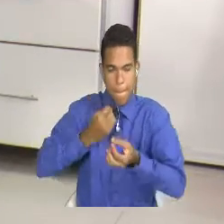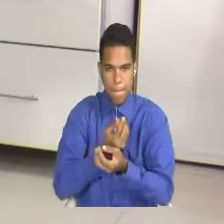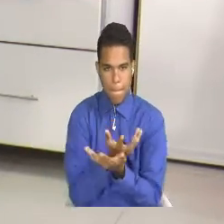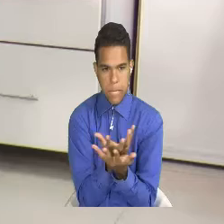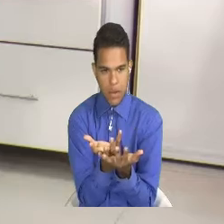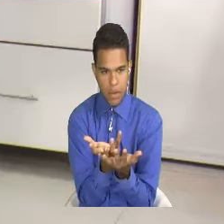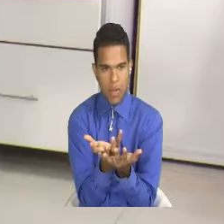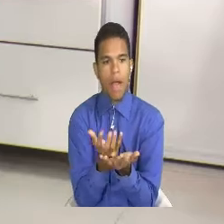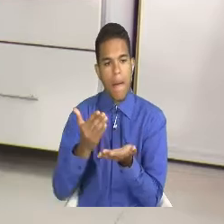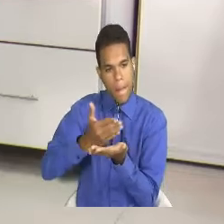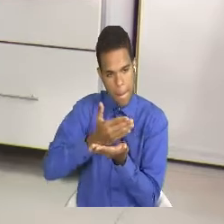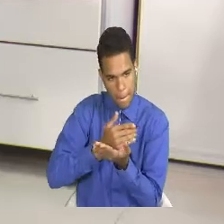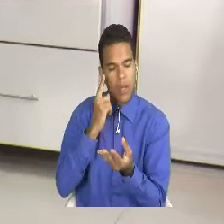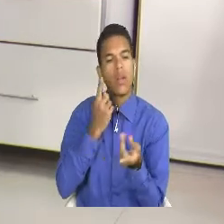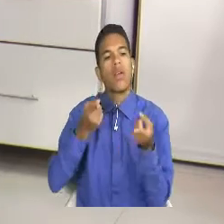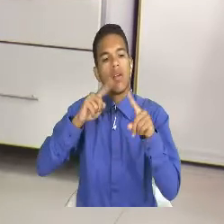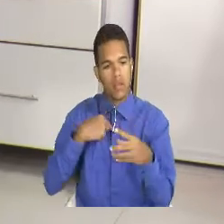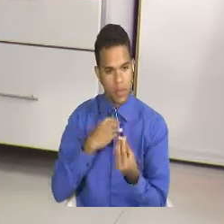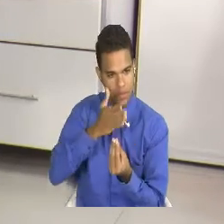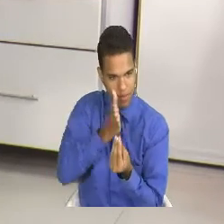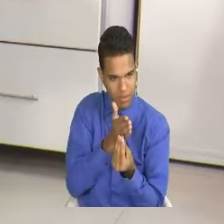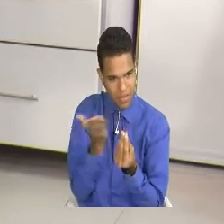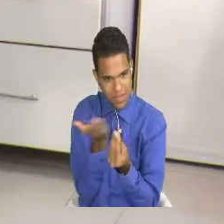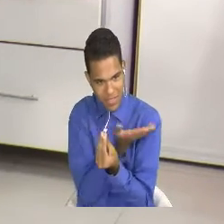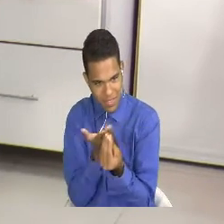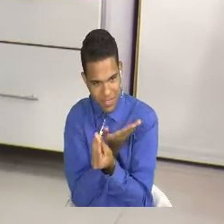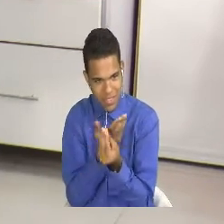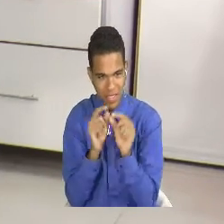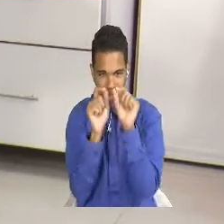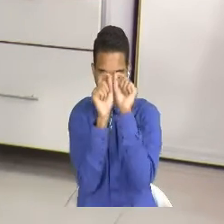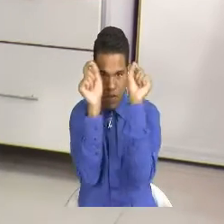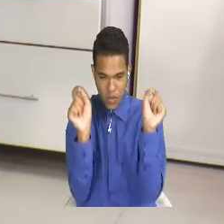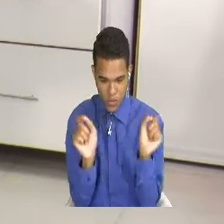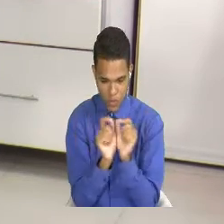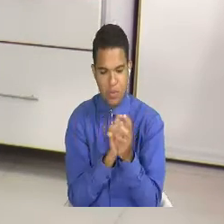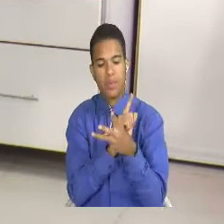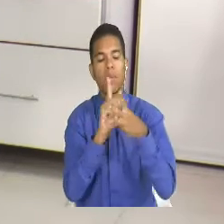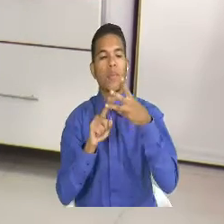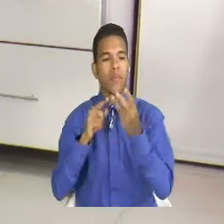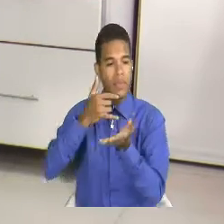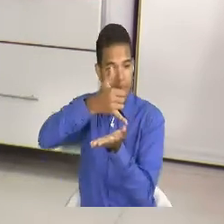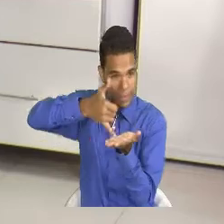aritos de cebolla. Ok. Tenemos cubos de queso mozzarella.